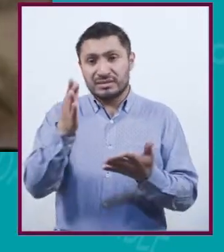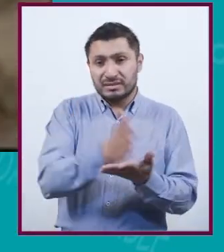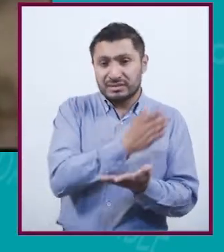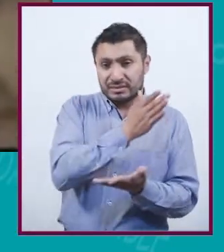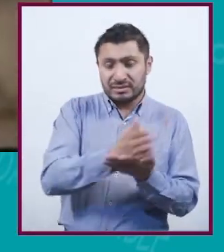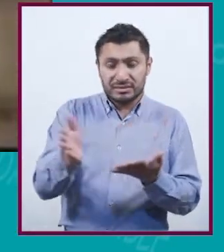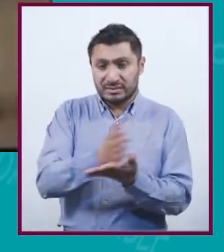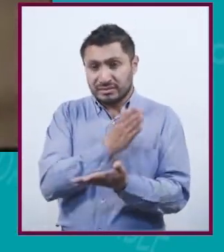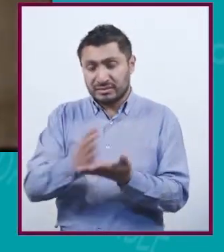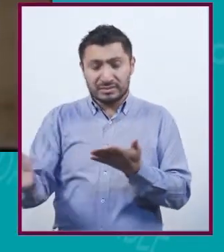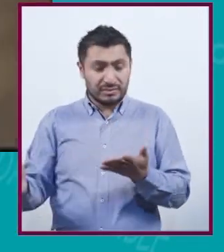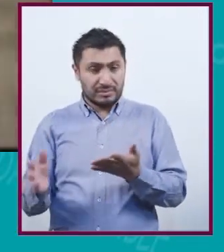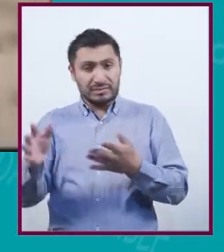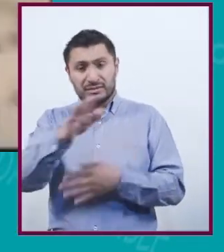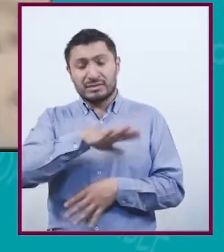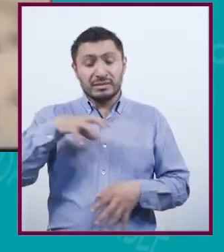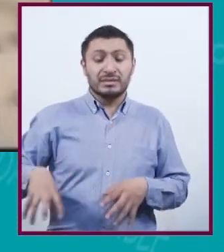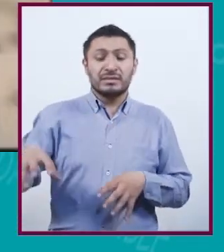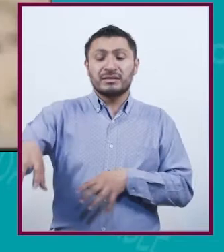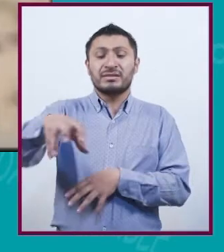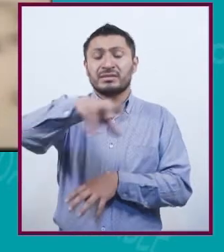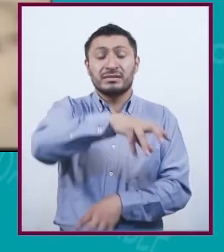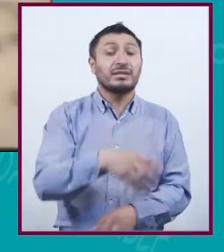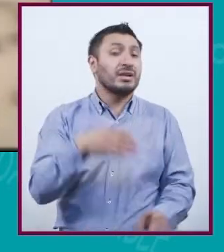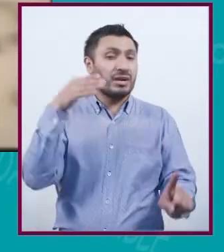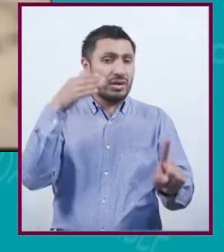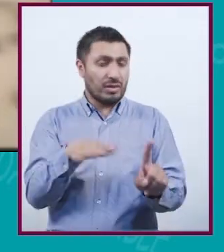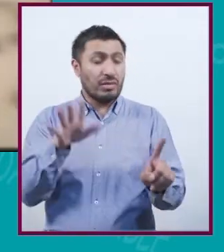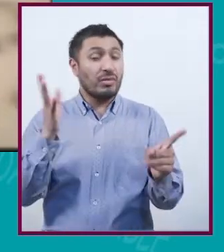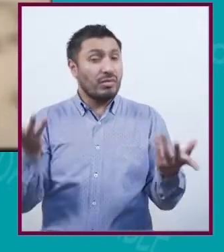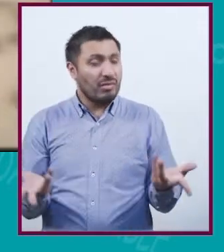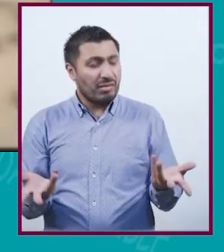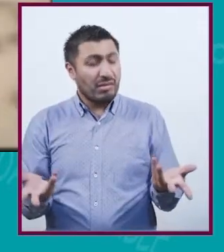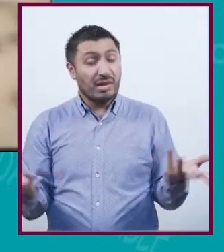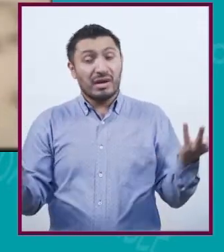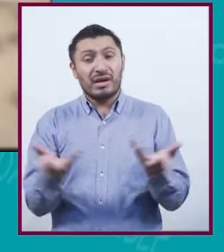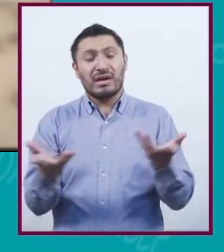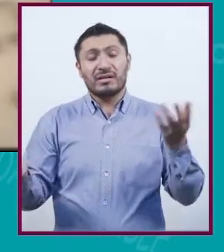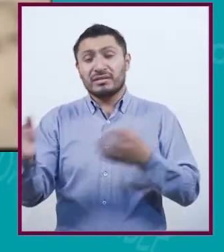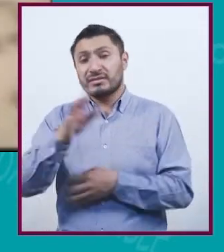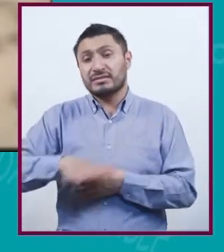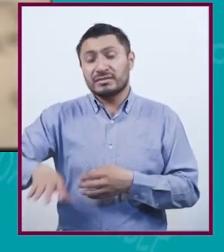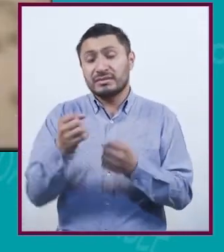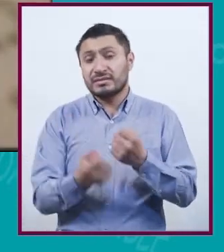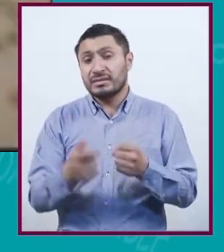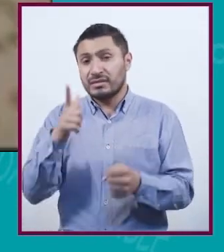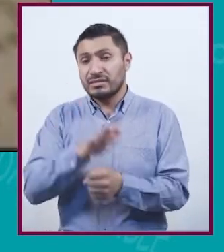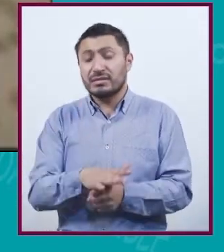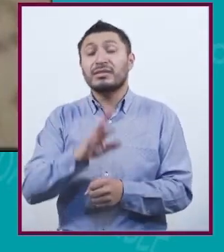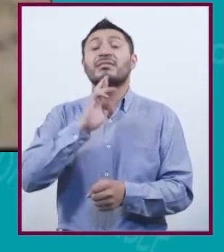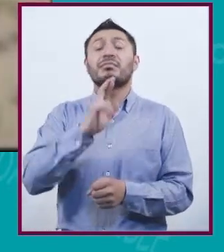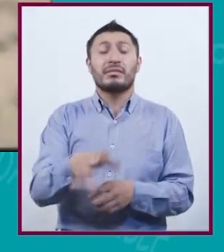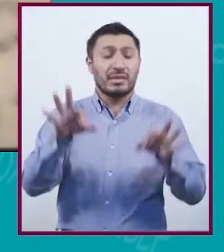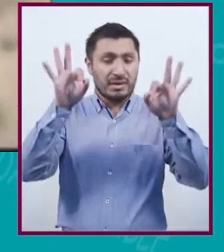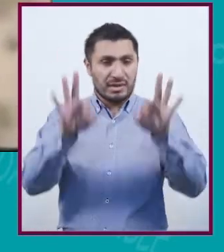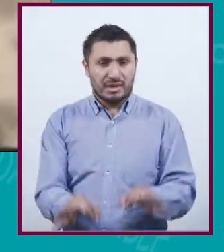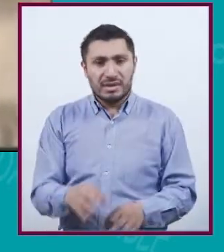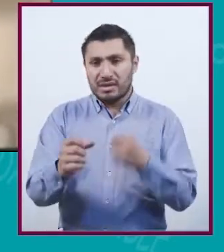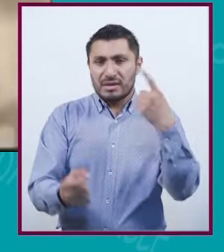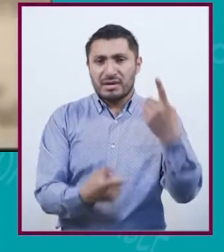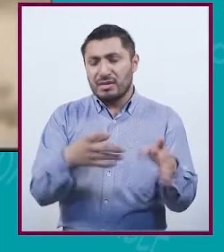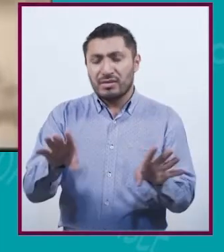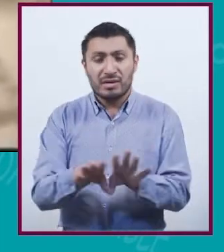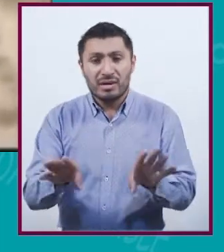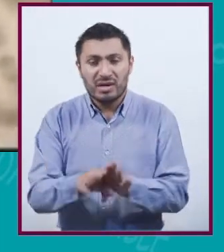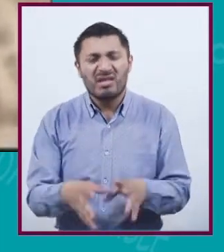político-administrativas consistieron en dividir el reino en jurisdicciones o intendencias, con el objetivo de lograr que la administración fuera